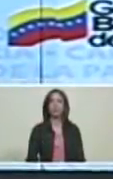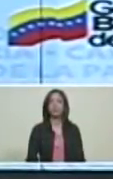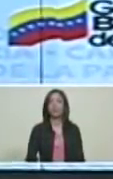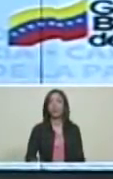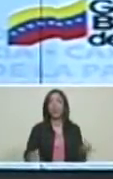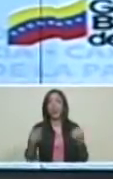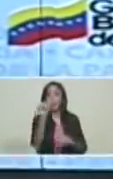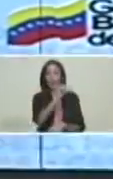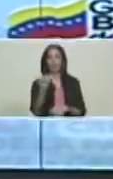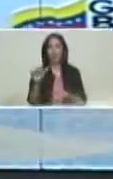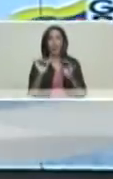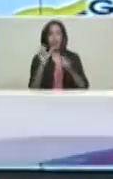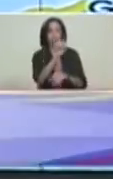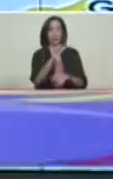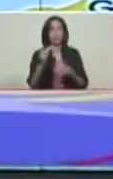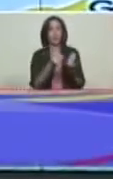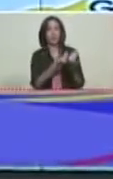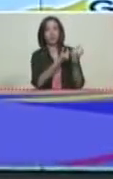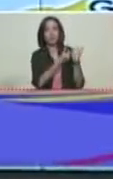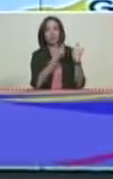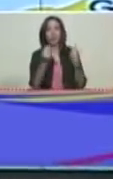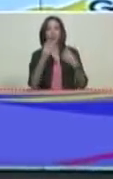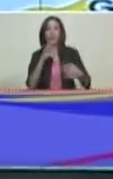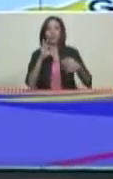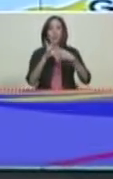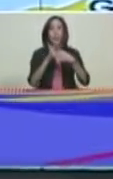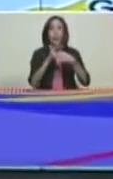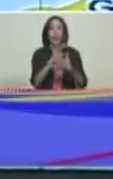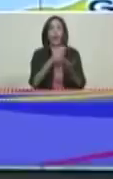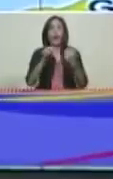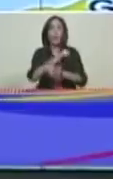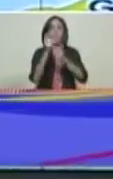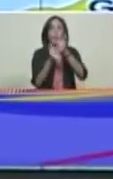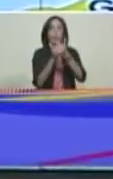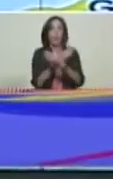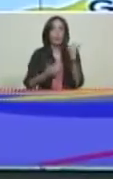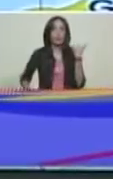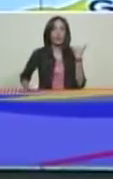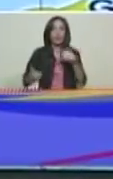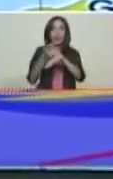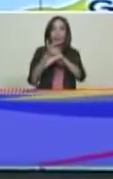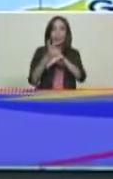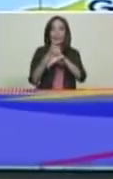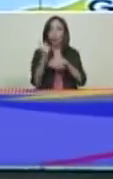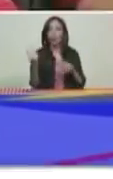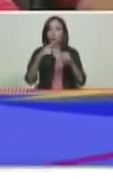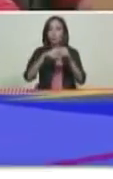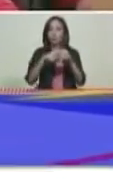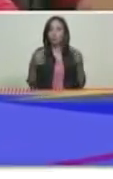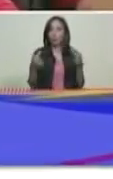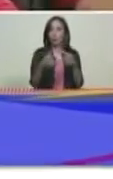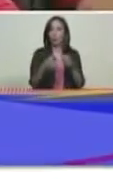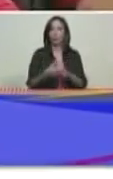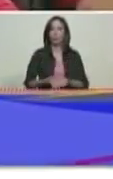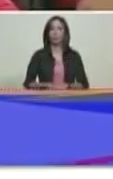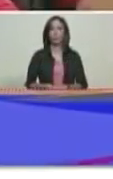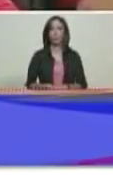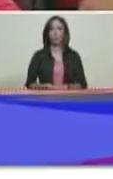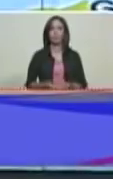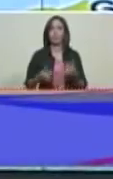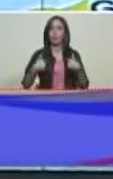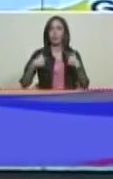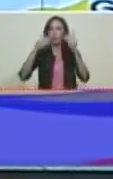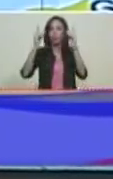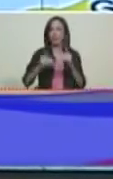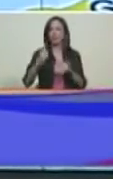asumió la unificación de las vicepresidencias de gobierno. Yo decidí